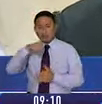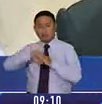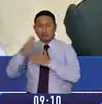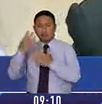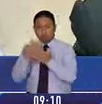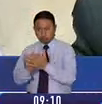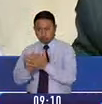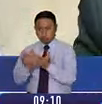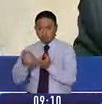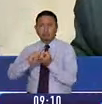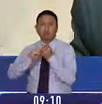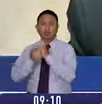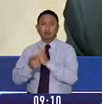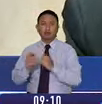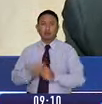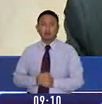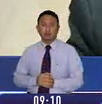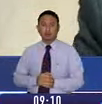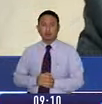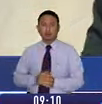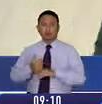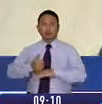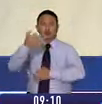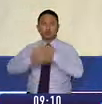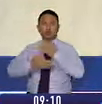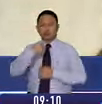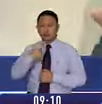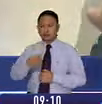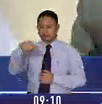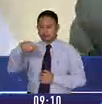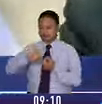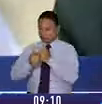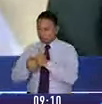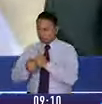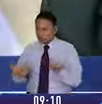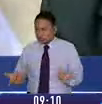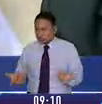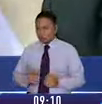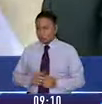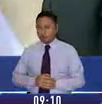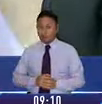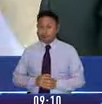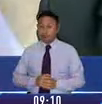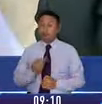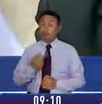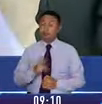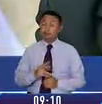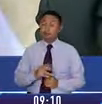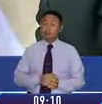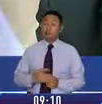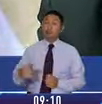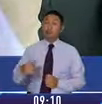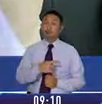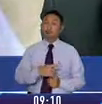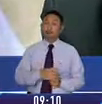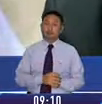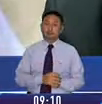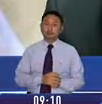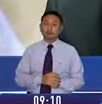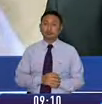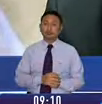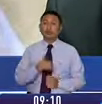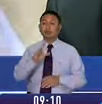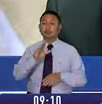de la libertad decidida por un juez penal en el país. También ha sucedido que por atención